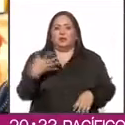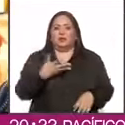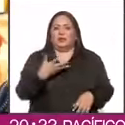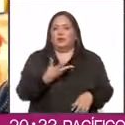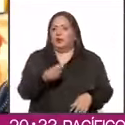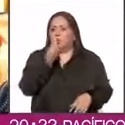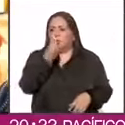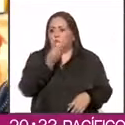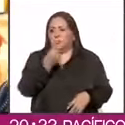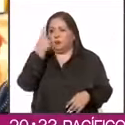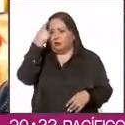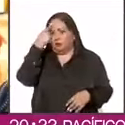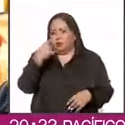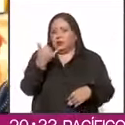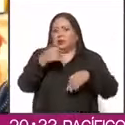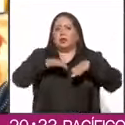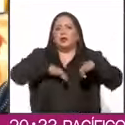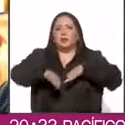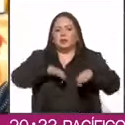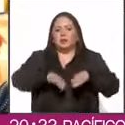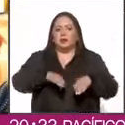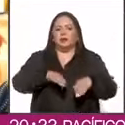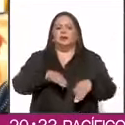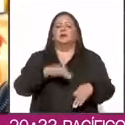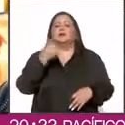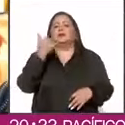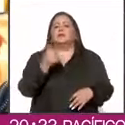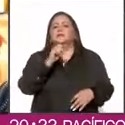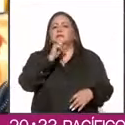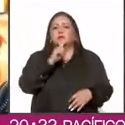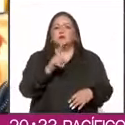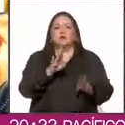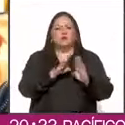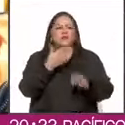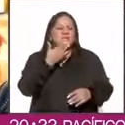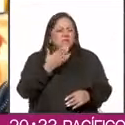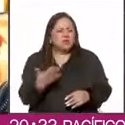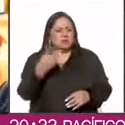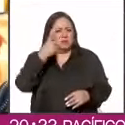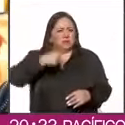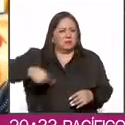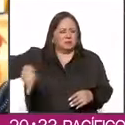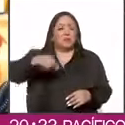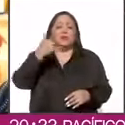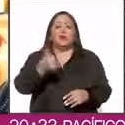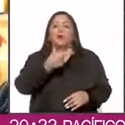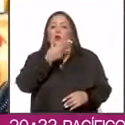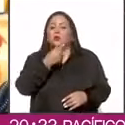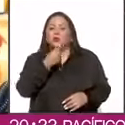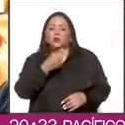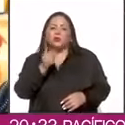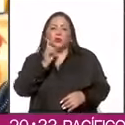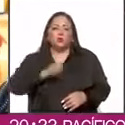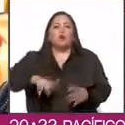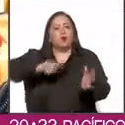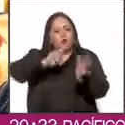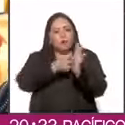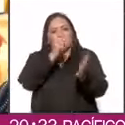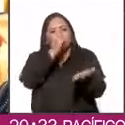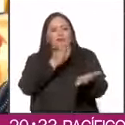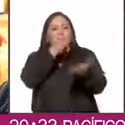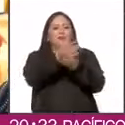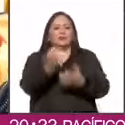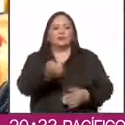que llevar a la mesa y un empleo justamente remunerado. Que las y los niños vuelvan a la